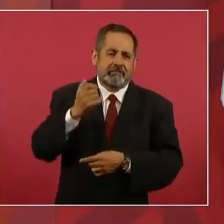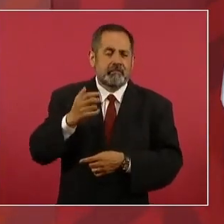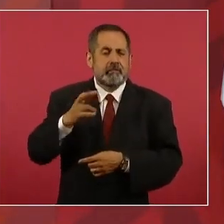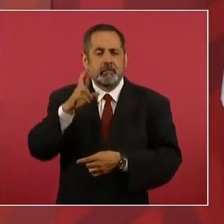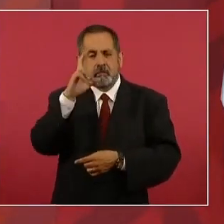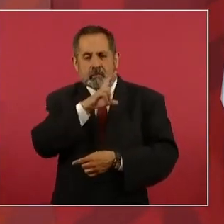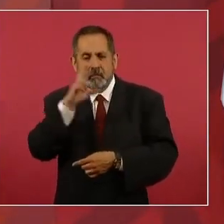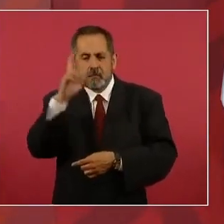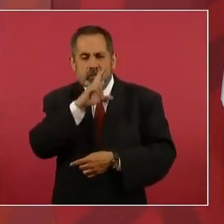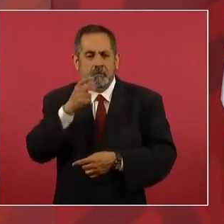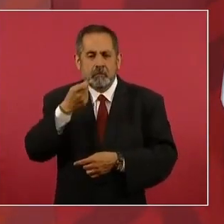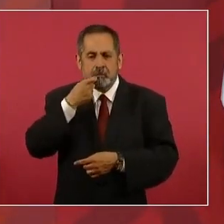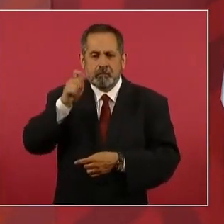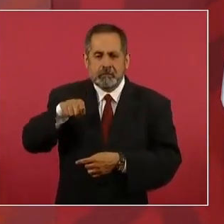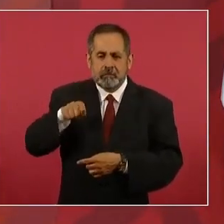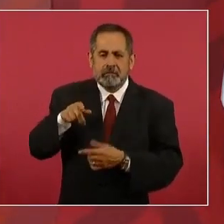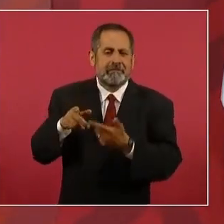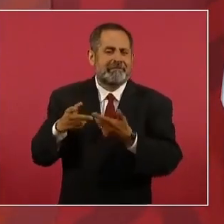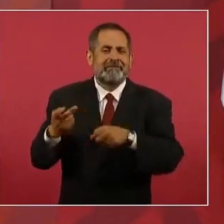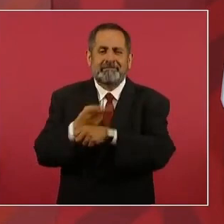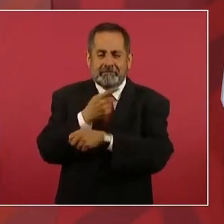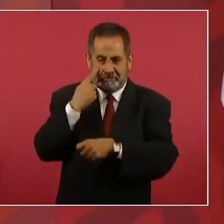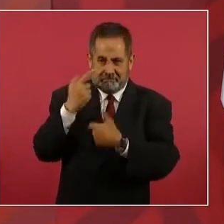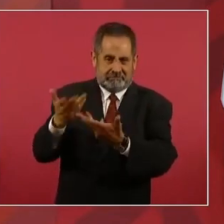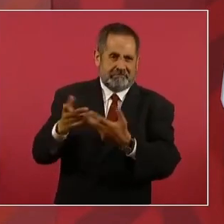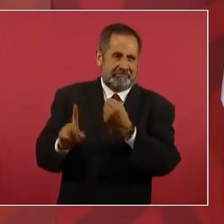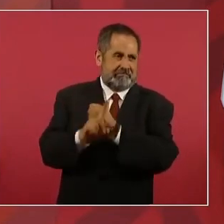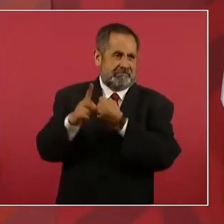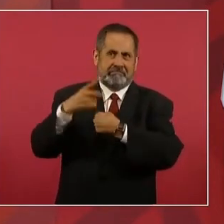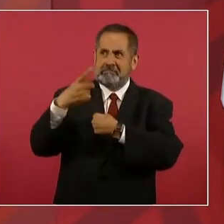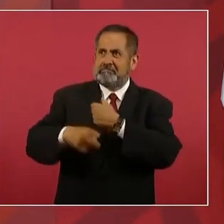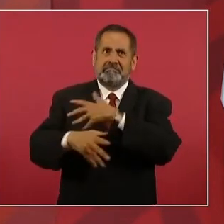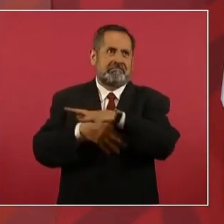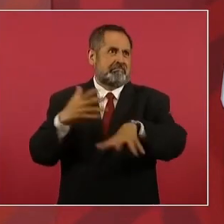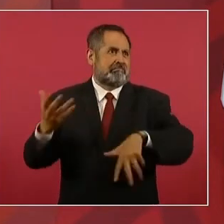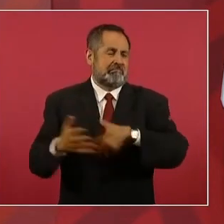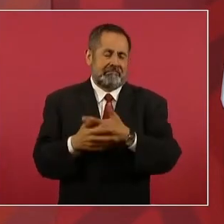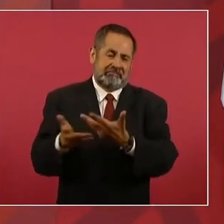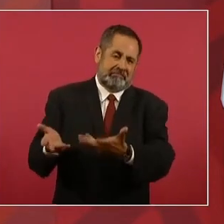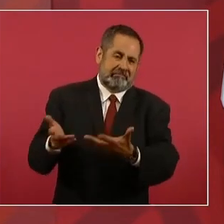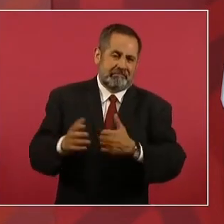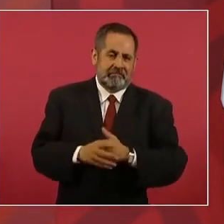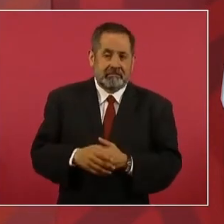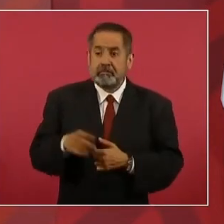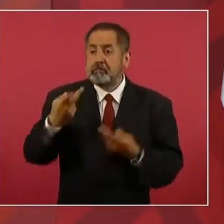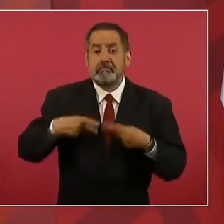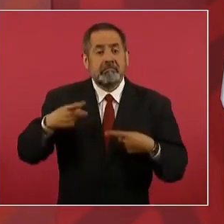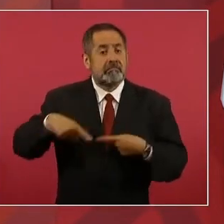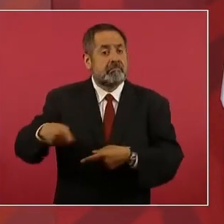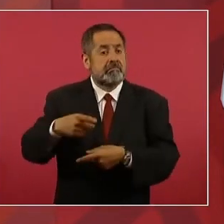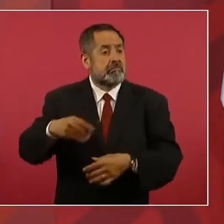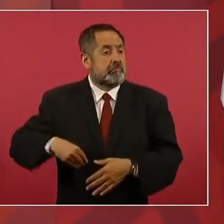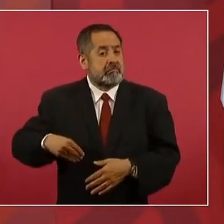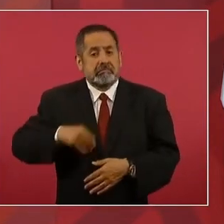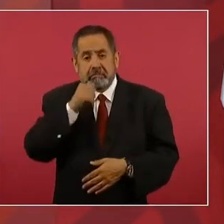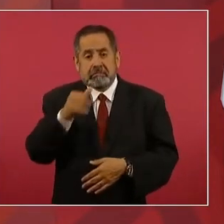Rusia con Ucrania. Miren el daño que está causando a inocentes